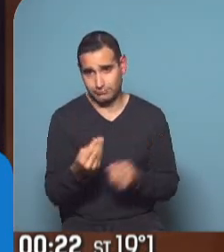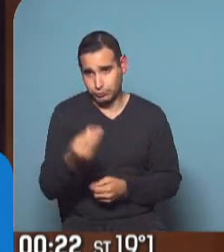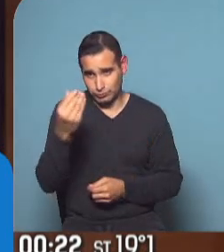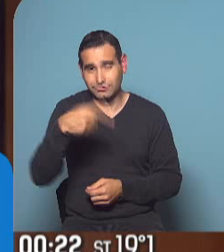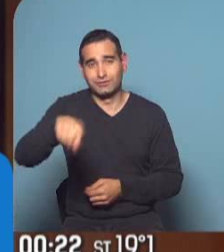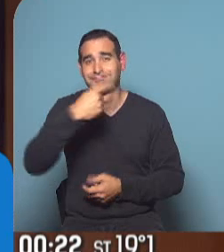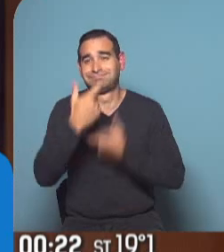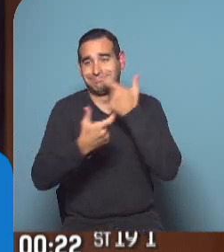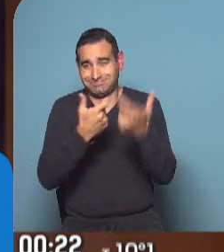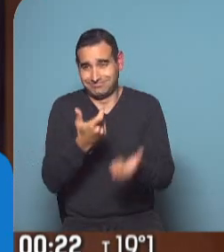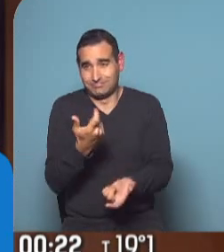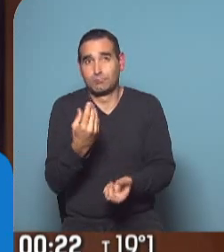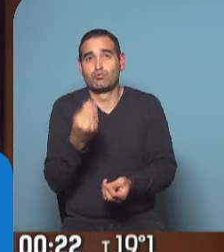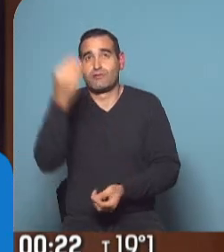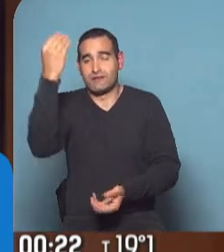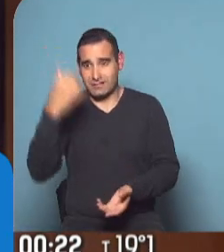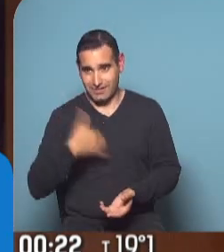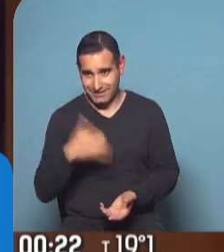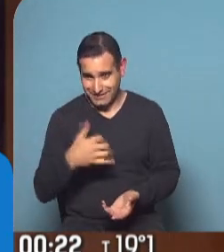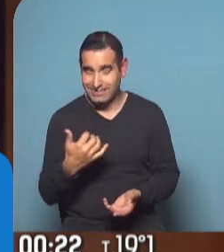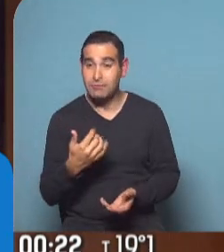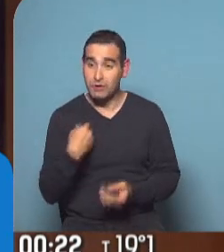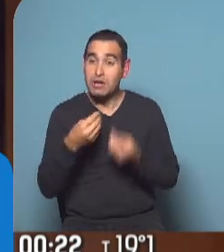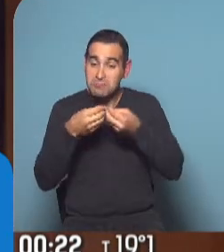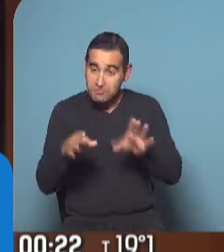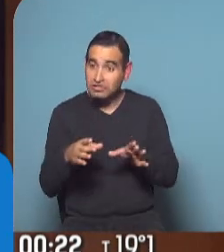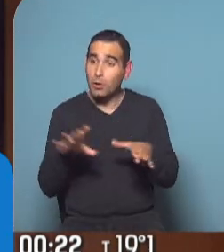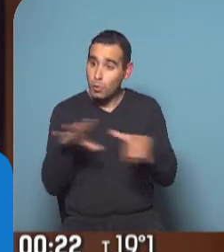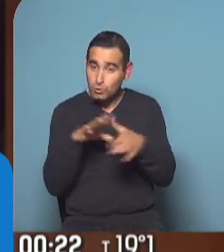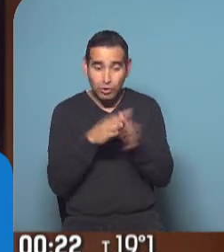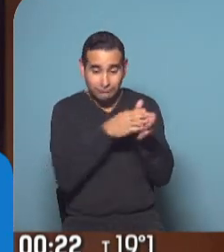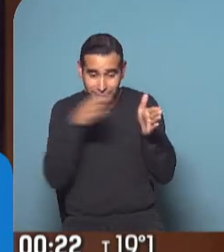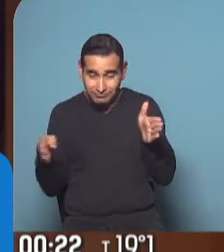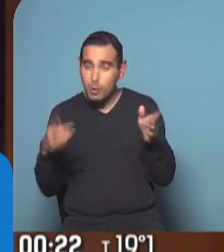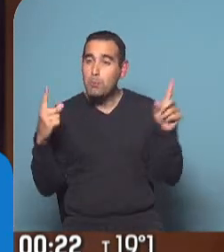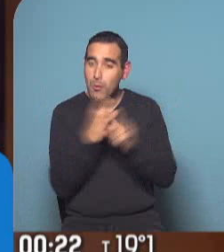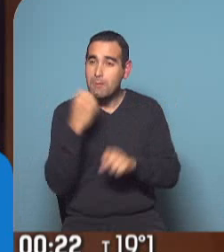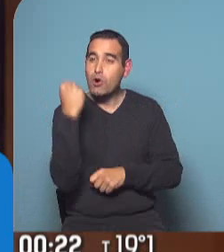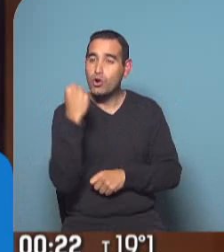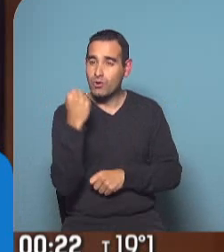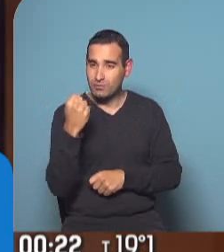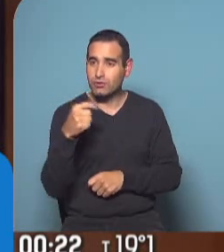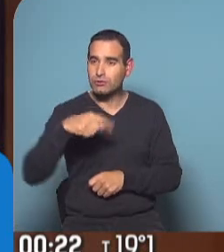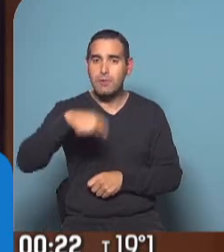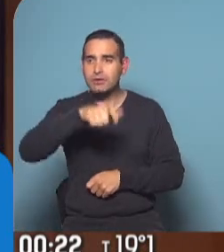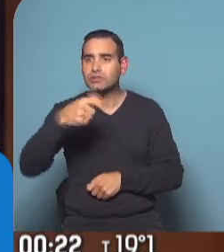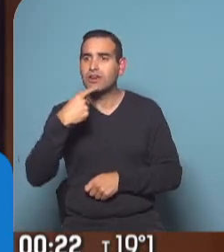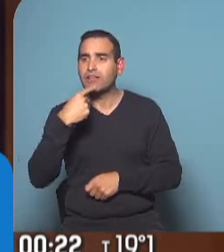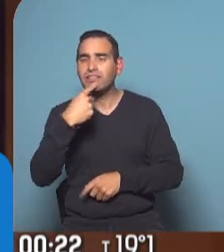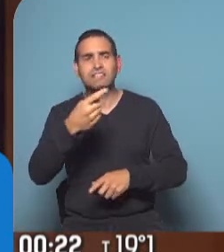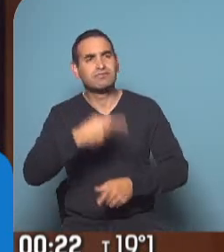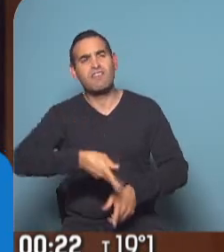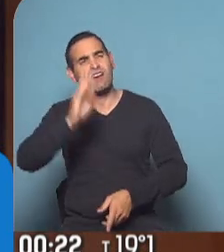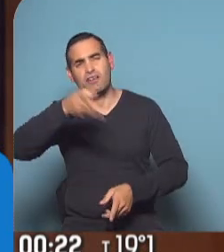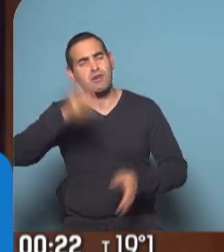desgraciadamente pero bueno esto nació en una crisis que vivimos nosotros donde la gente evitaba que se vayan todos pues no